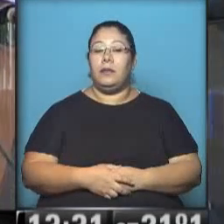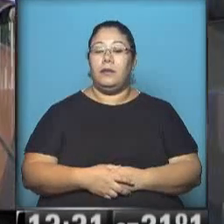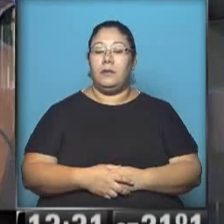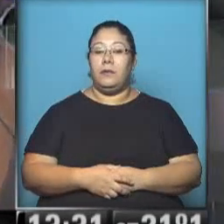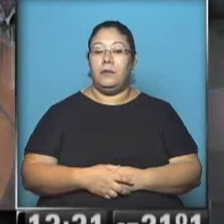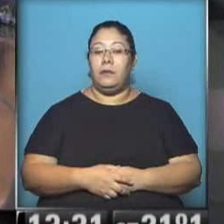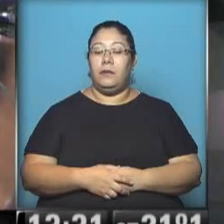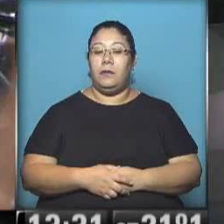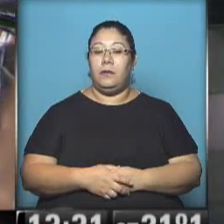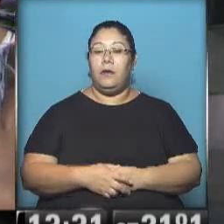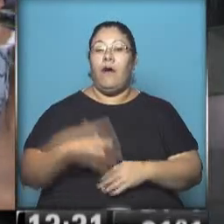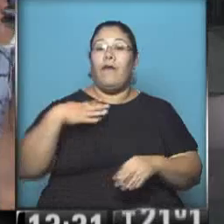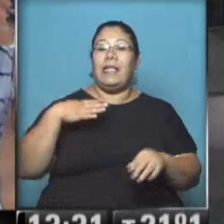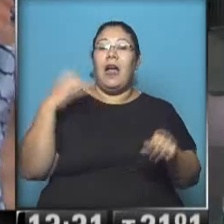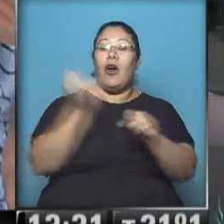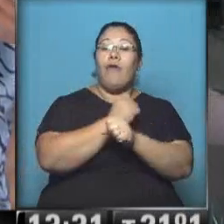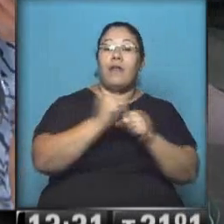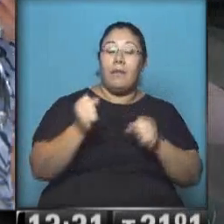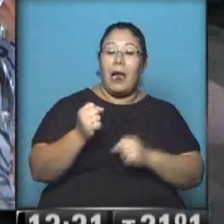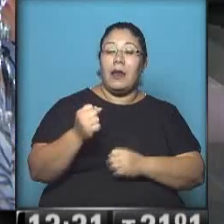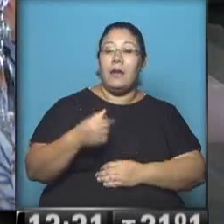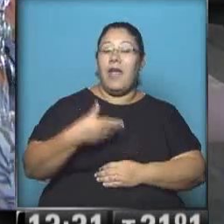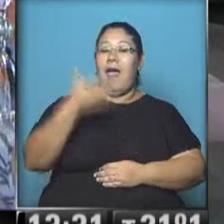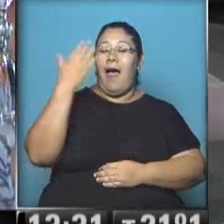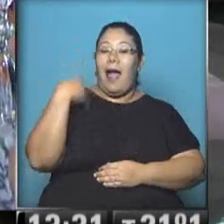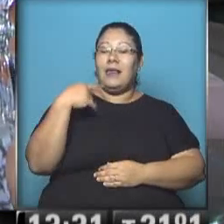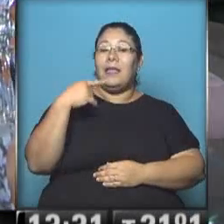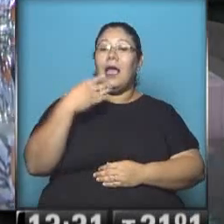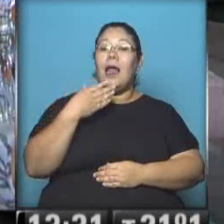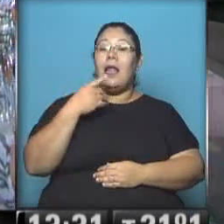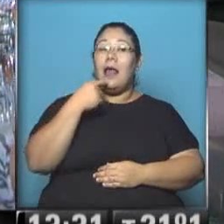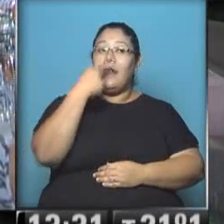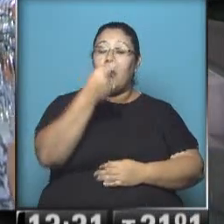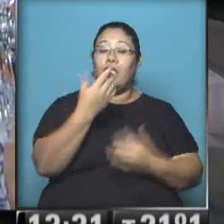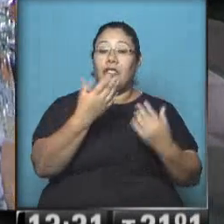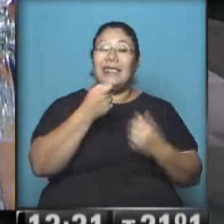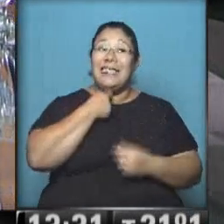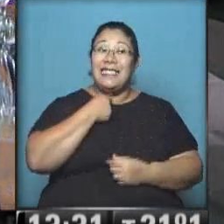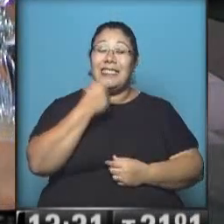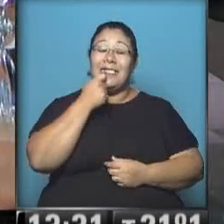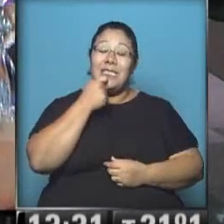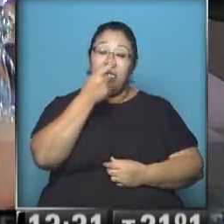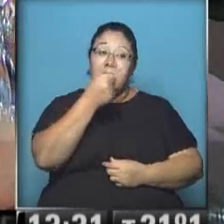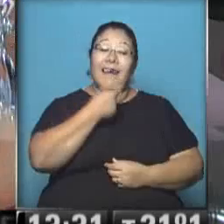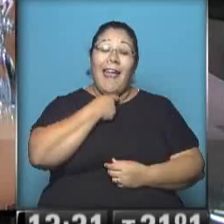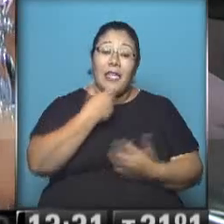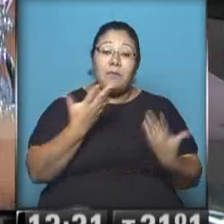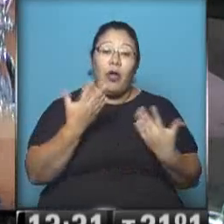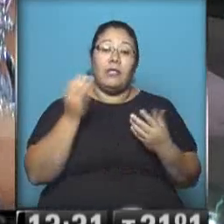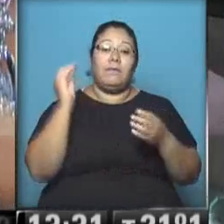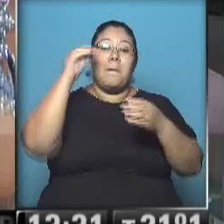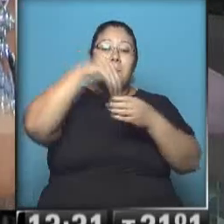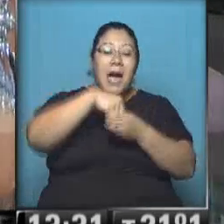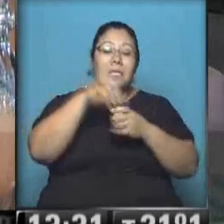confirmarlo o no, que en el último tiempo le había ofrecido poder reforzar su custodia y que fue el propio fiscal Nisman quien dijo que con los 10